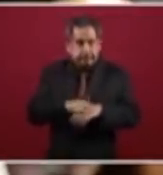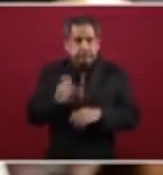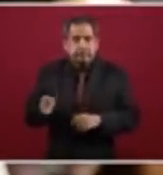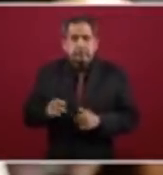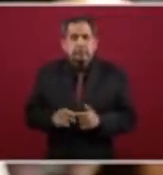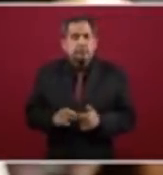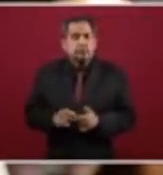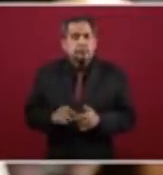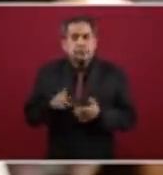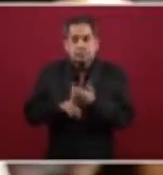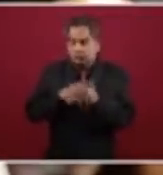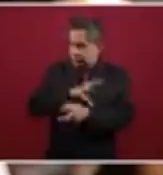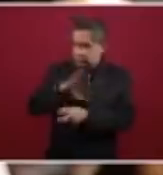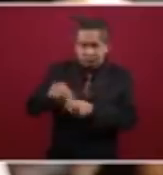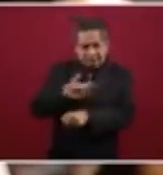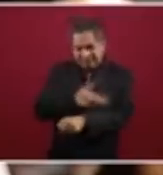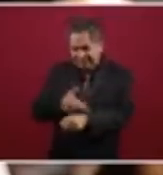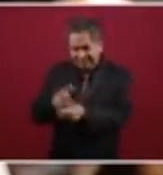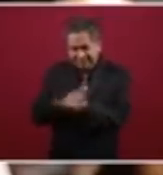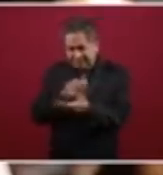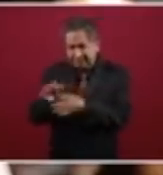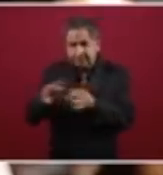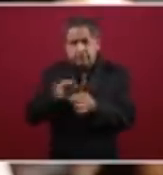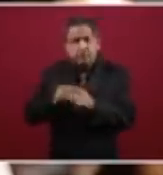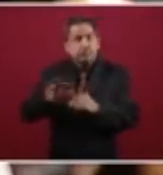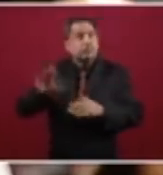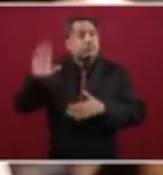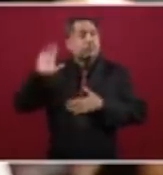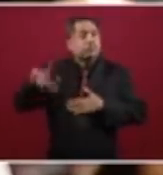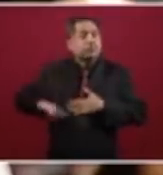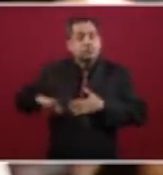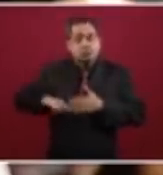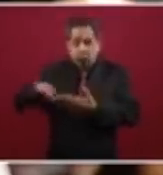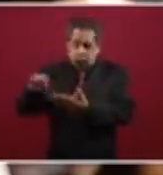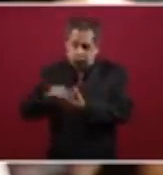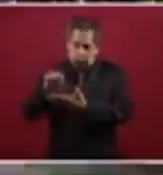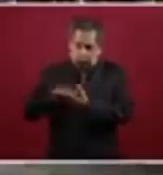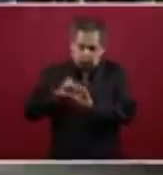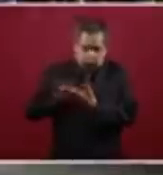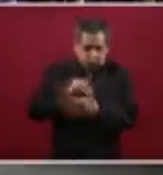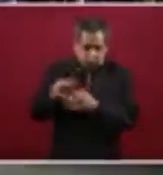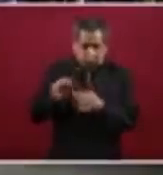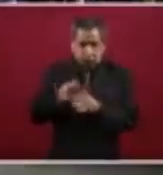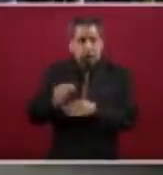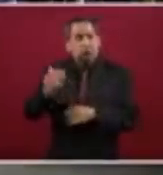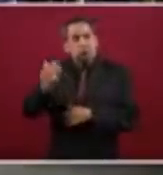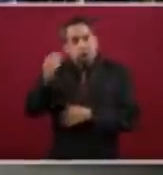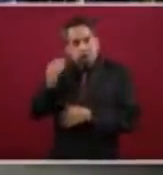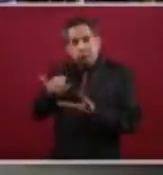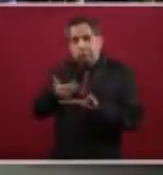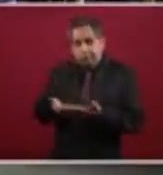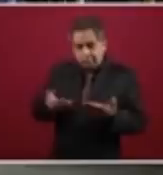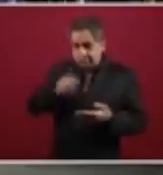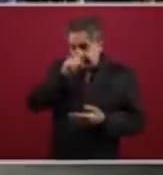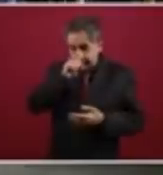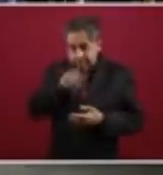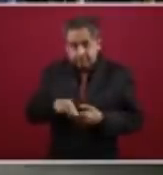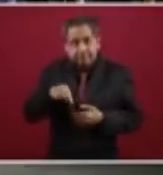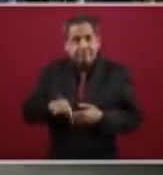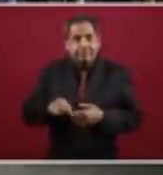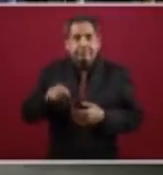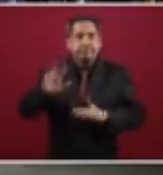que tenían todo en regla y todo lo que prometía el gobierno local se firmaba, el anterior, y ahora todo es de